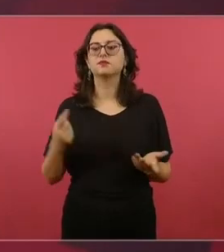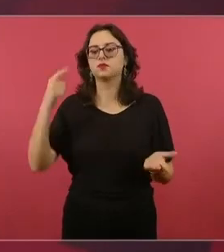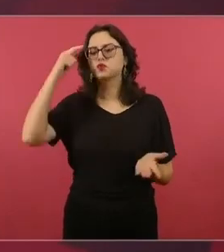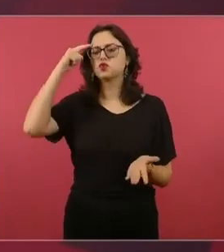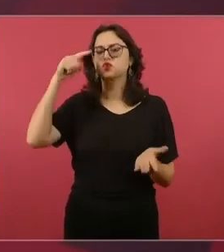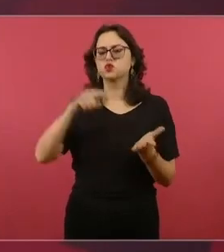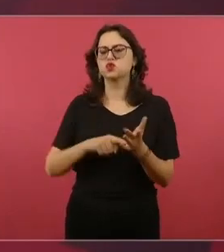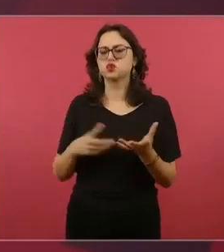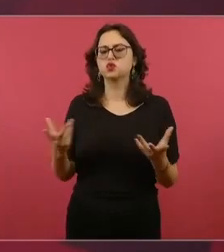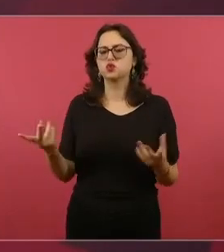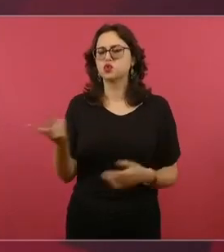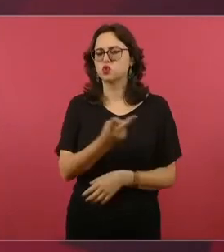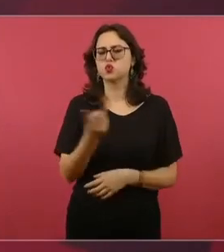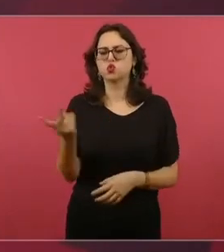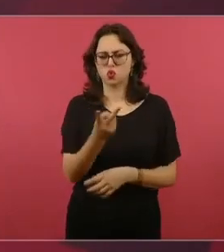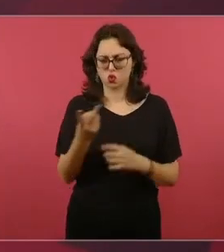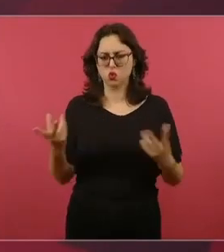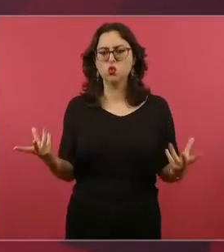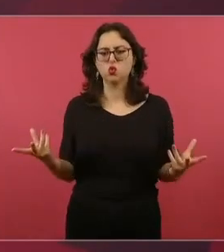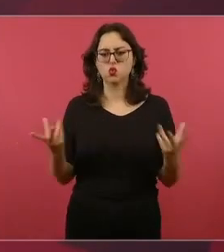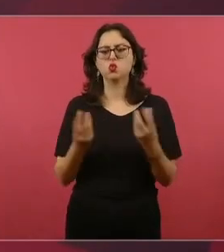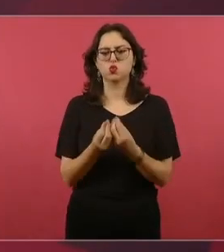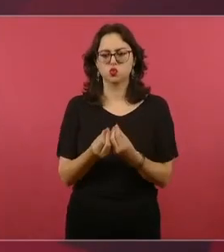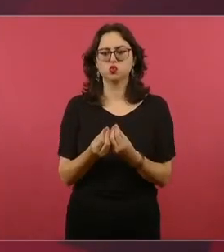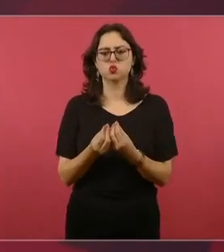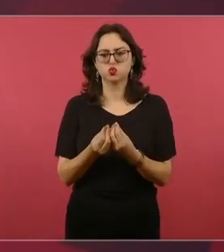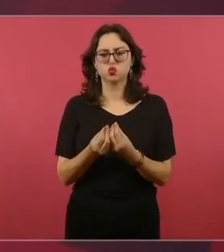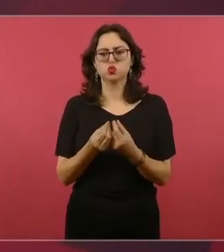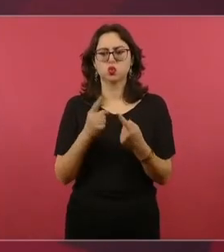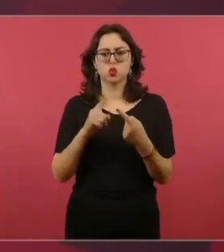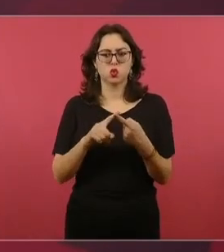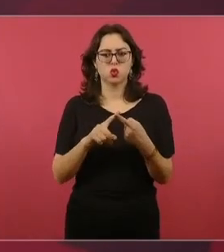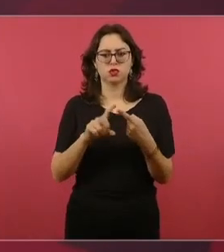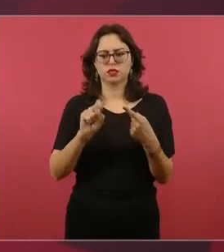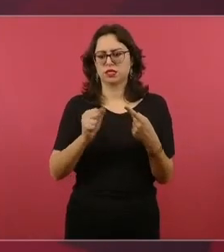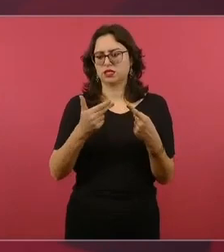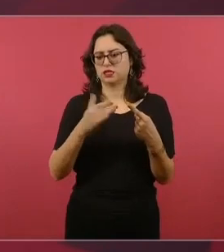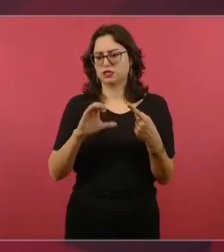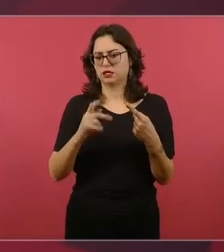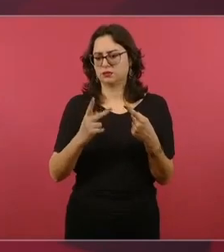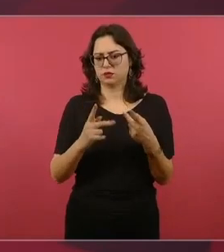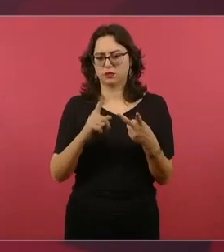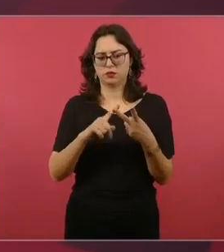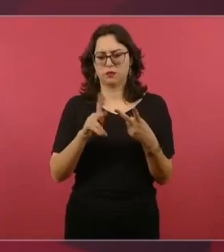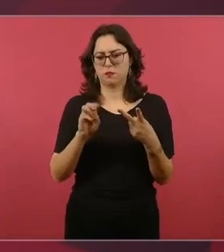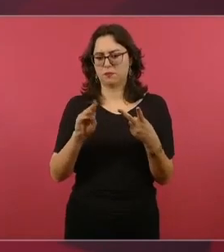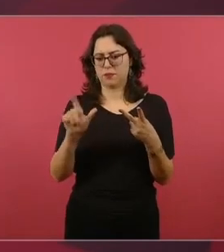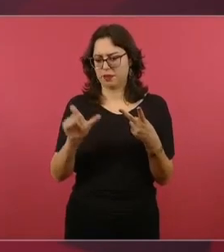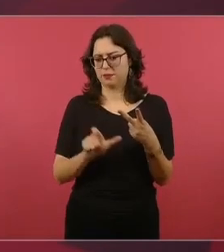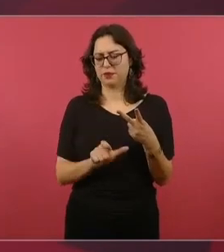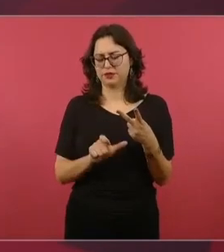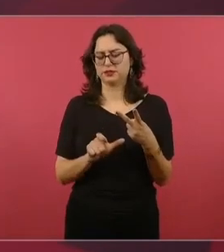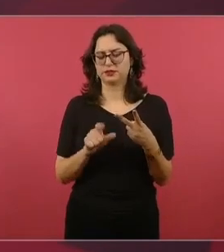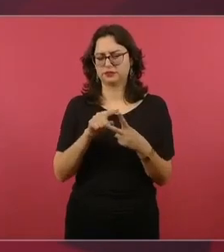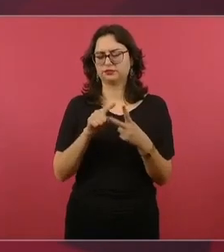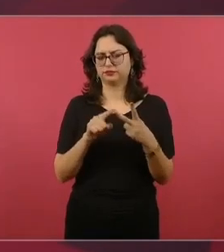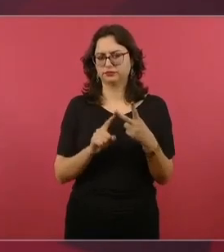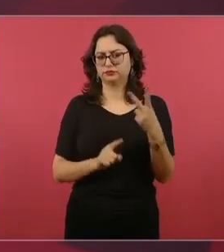con Hacienda, tiene que ver con Pemex.